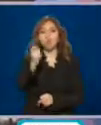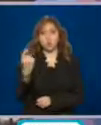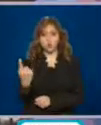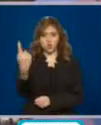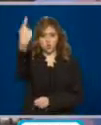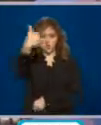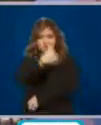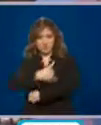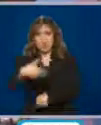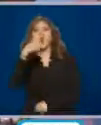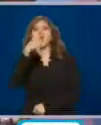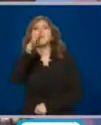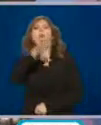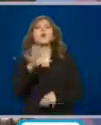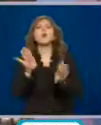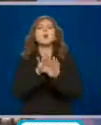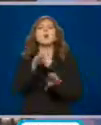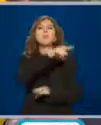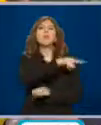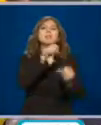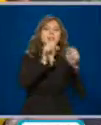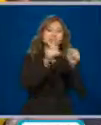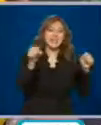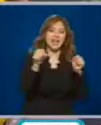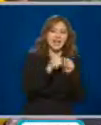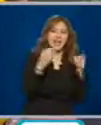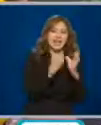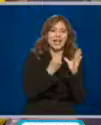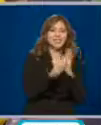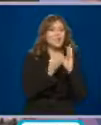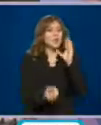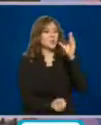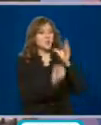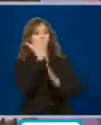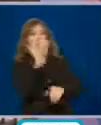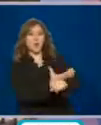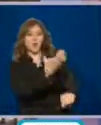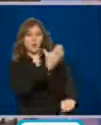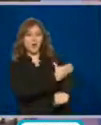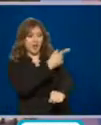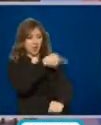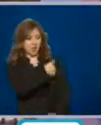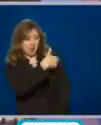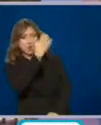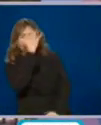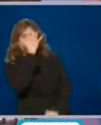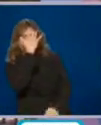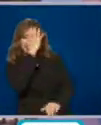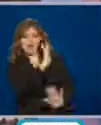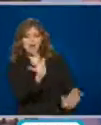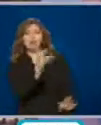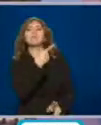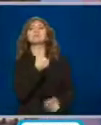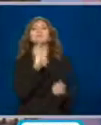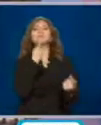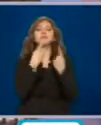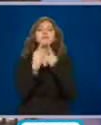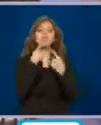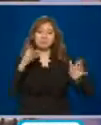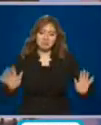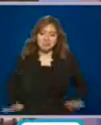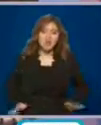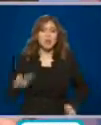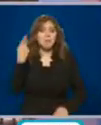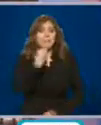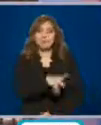de un salón de clases donde tú conoces a un compañerito nuevo, estamos hablando de otro hijo que ha crecido con valores distintos. ¿Cómo